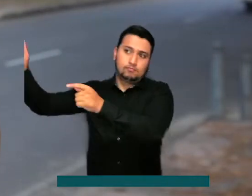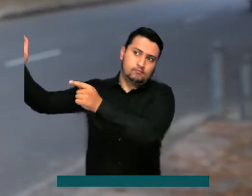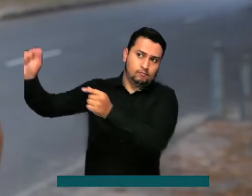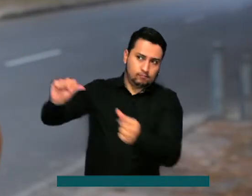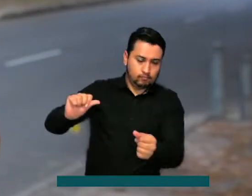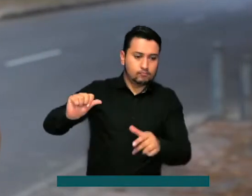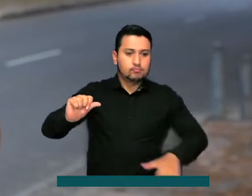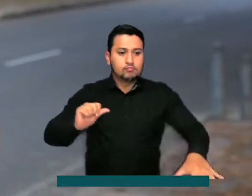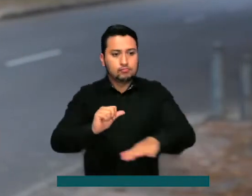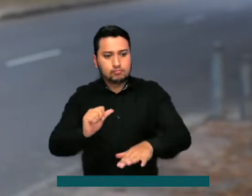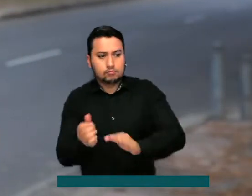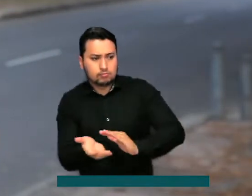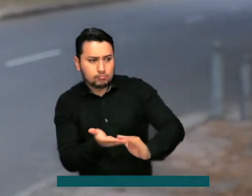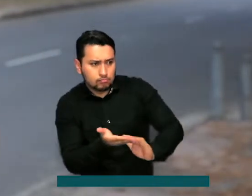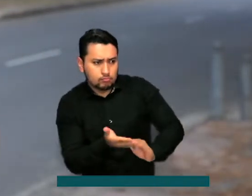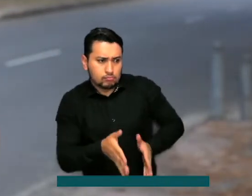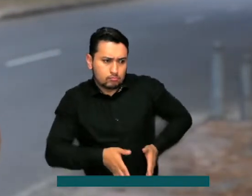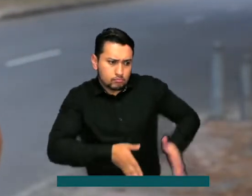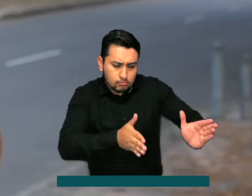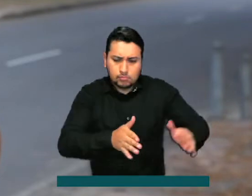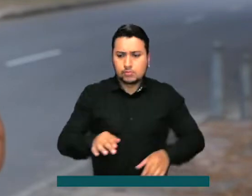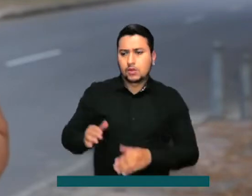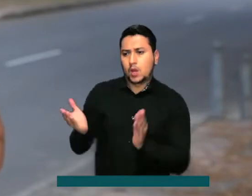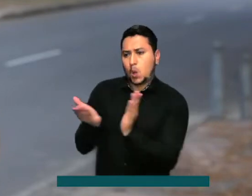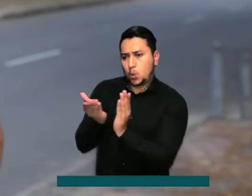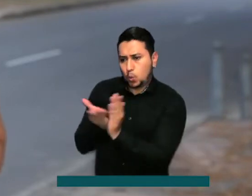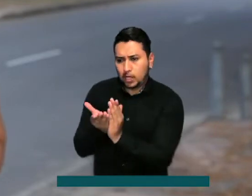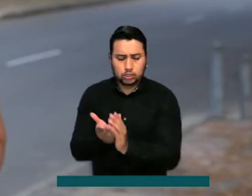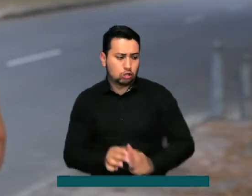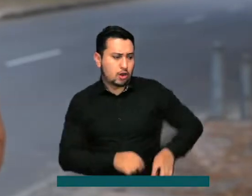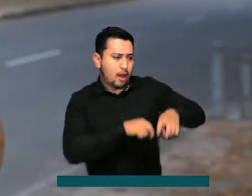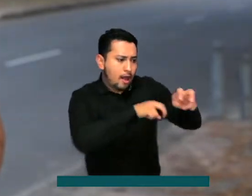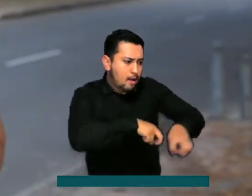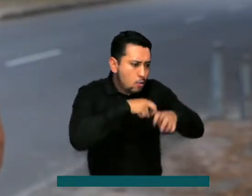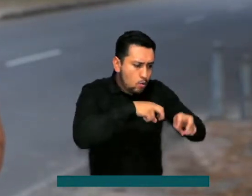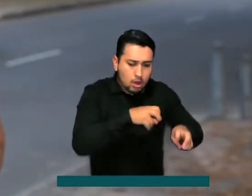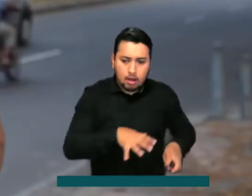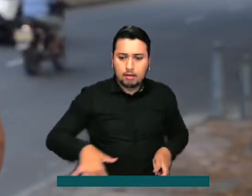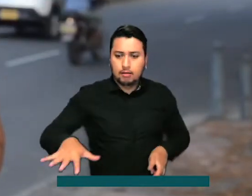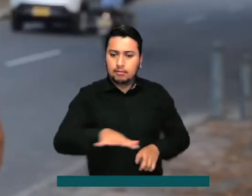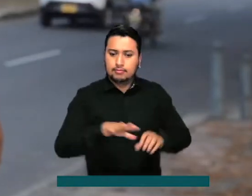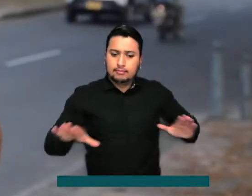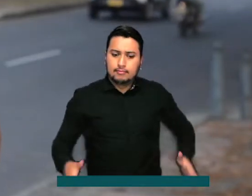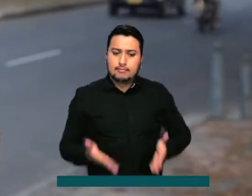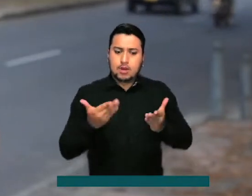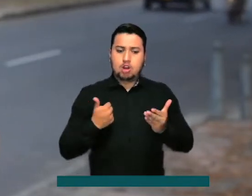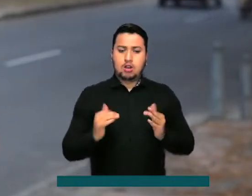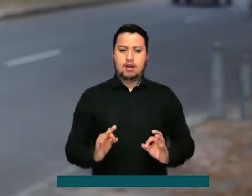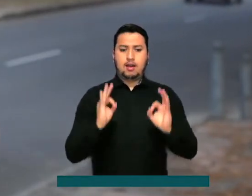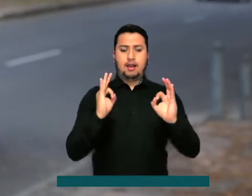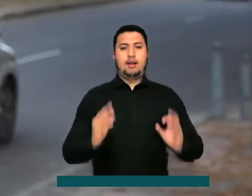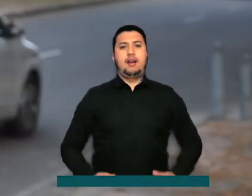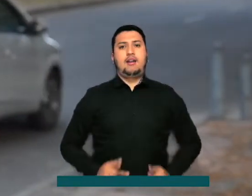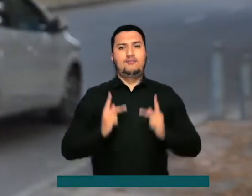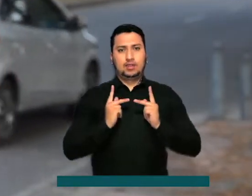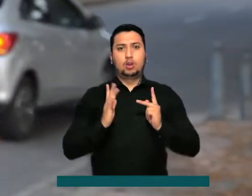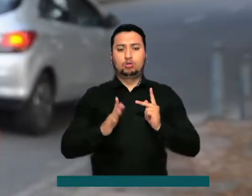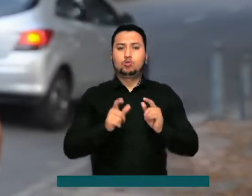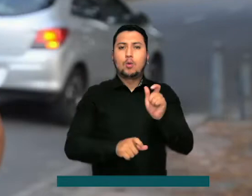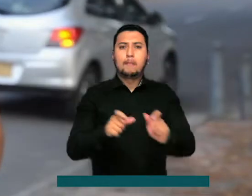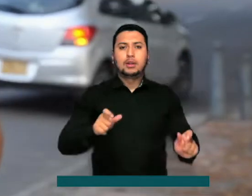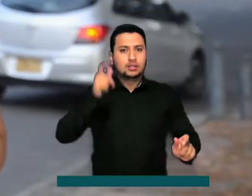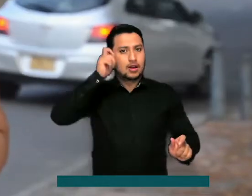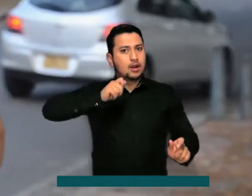algunos sectores como las vías, educación o agricultura y así también mejorar la condición de vida de las familias